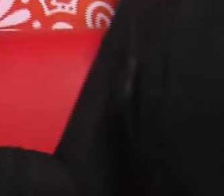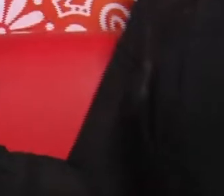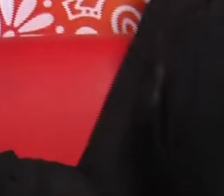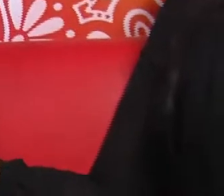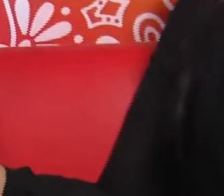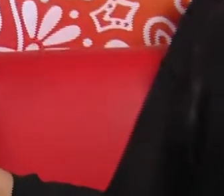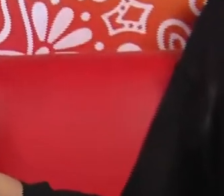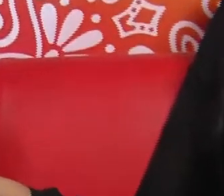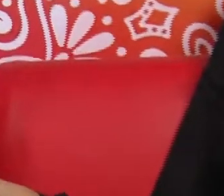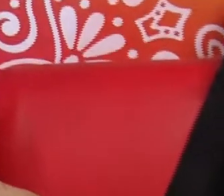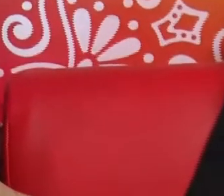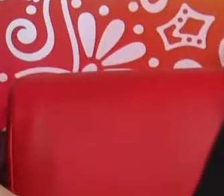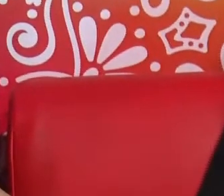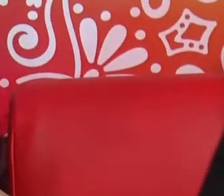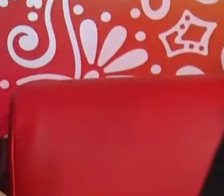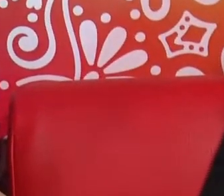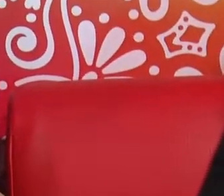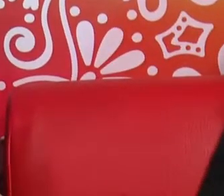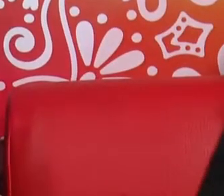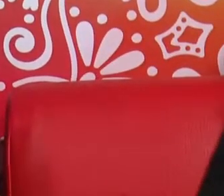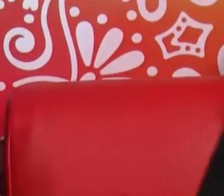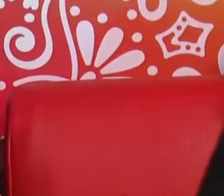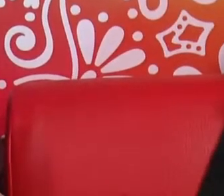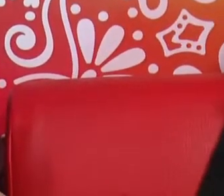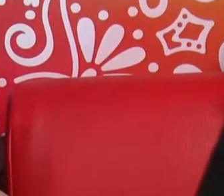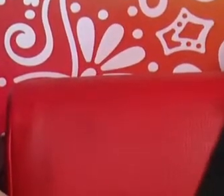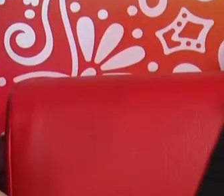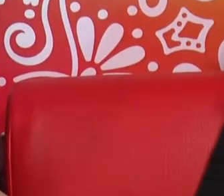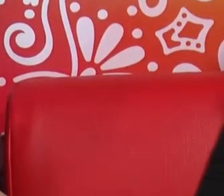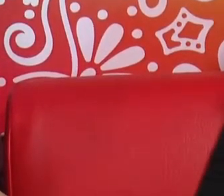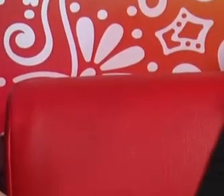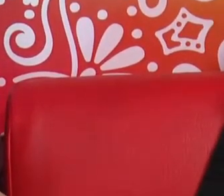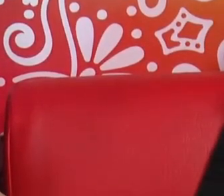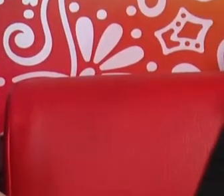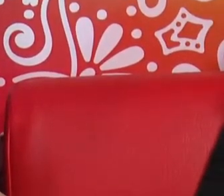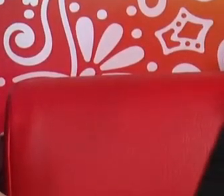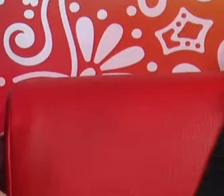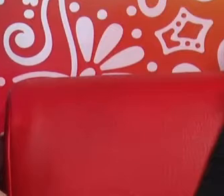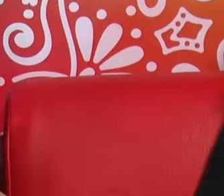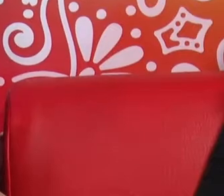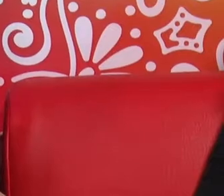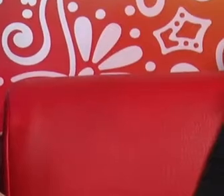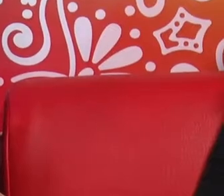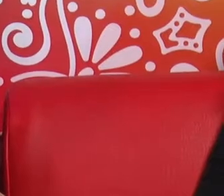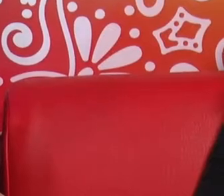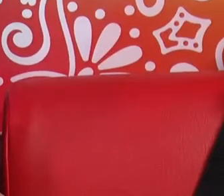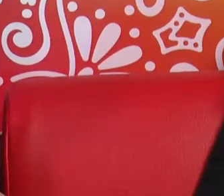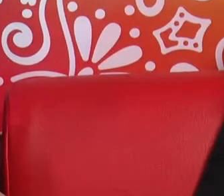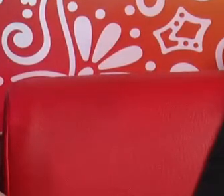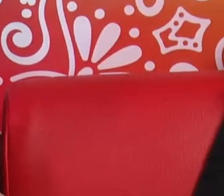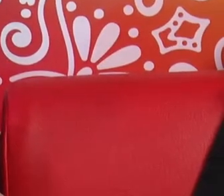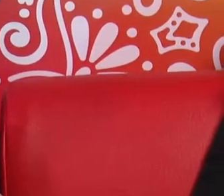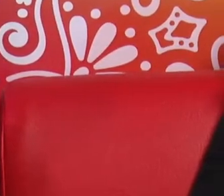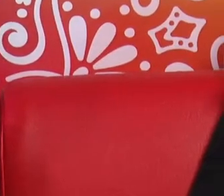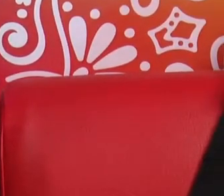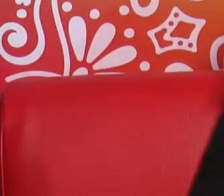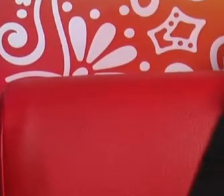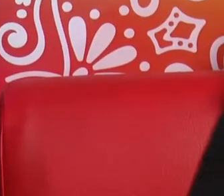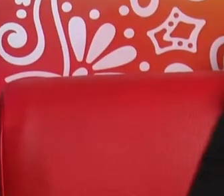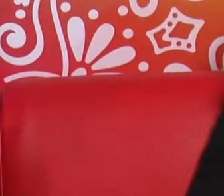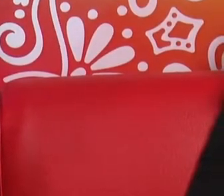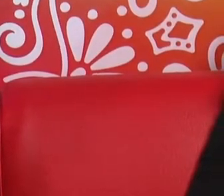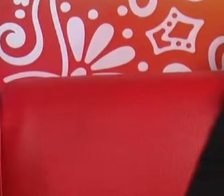apoyar a los barranqueños. Acá hay buenas empresas, buenas personas, buenos trabajadores, ¿sí? No tenemos que traer de pronto gente de afuera para poder